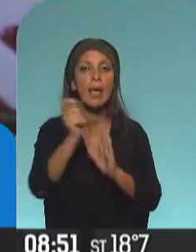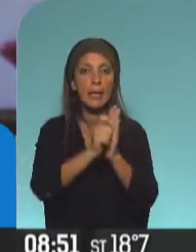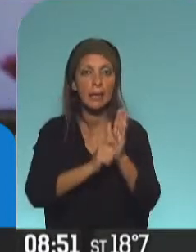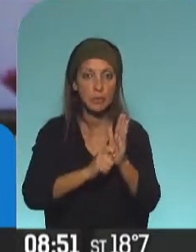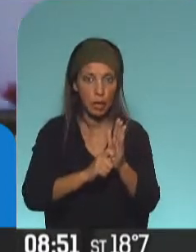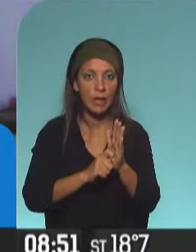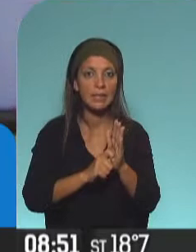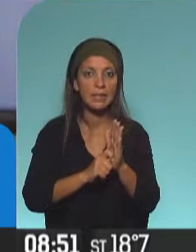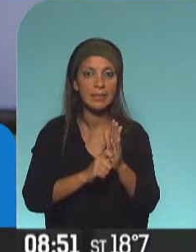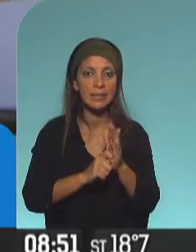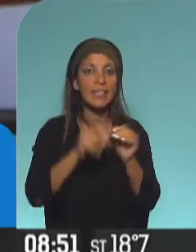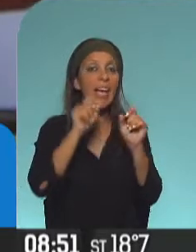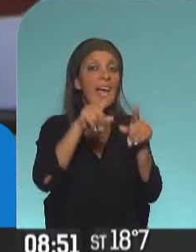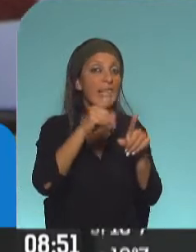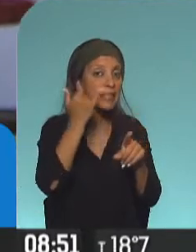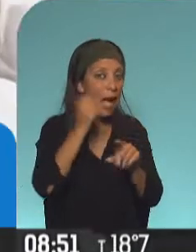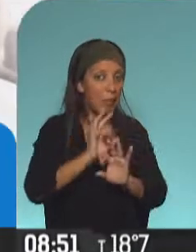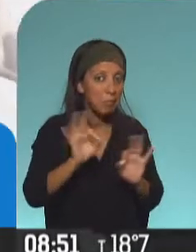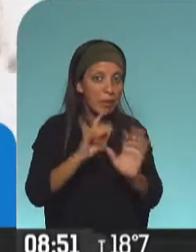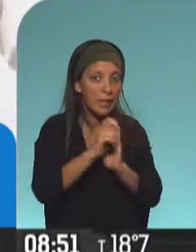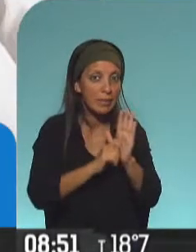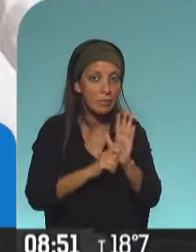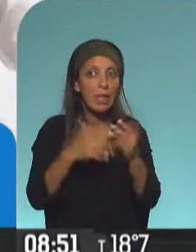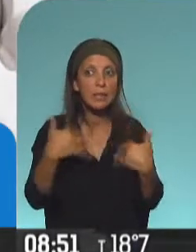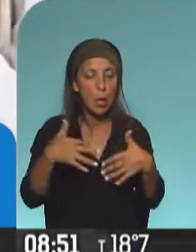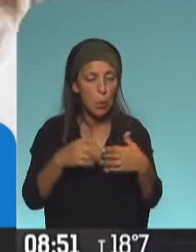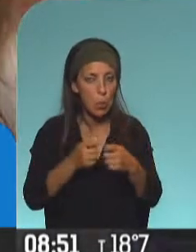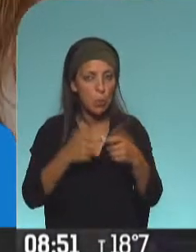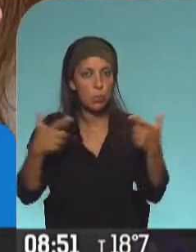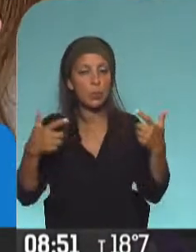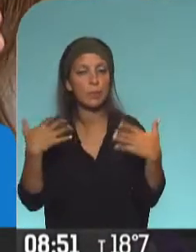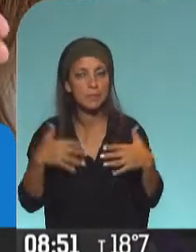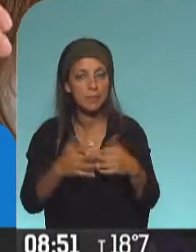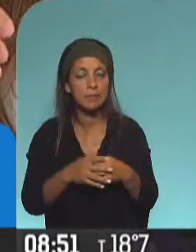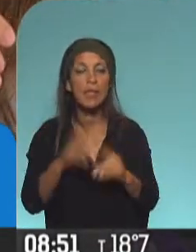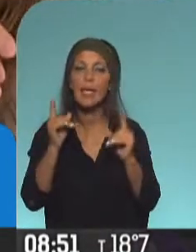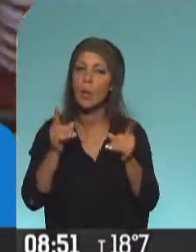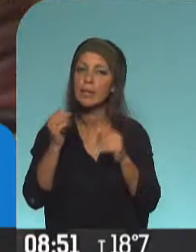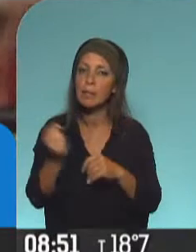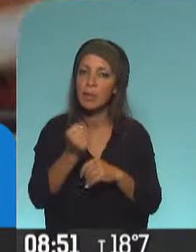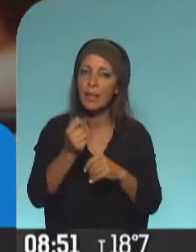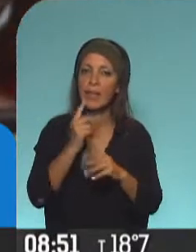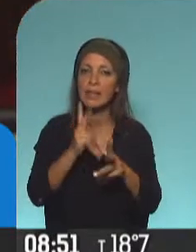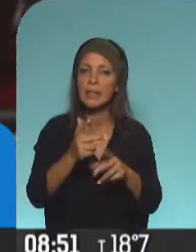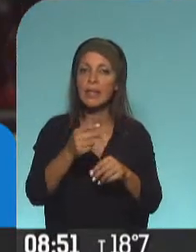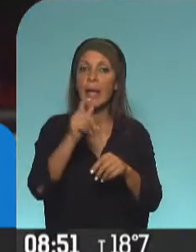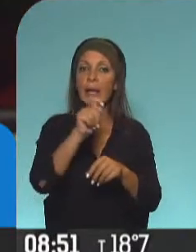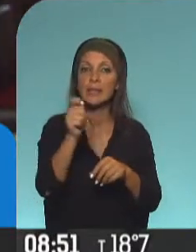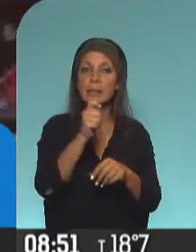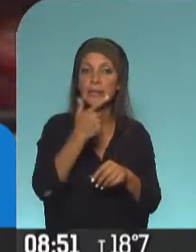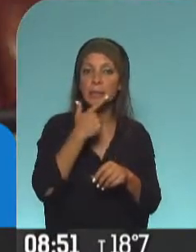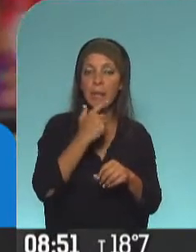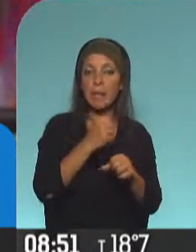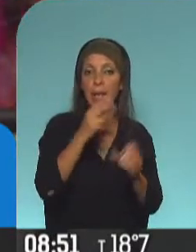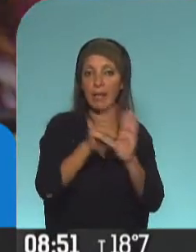inscripciones en el registro ya. Así que el número es impresionante y hay que decir que igual desde septiembre que se dictó la norma hasta